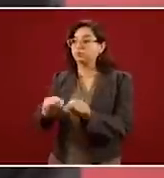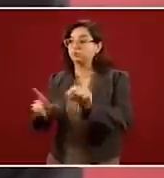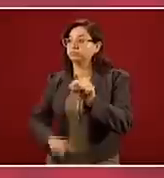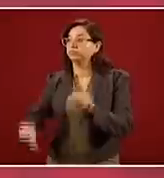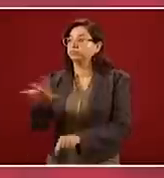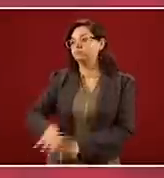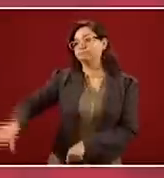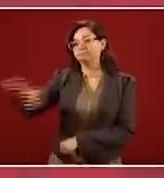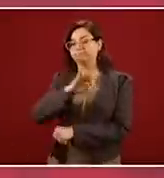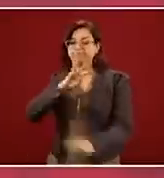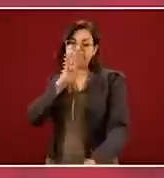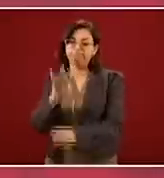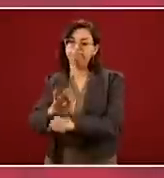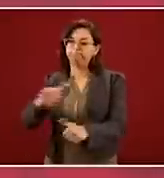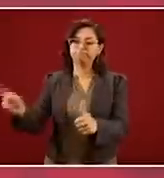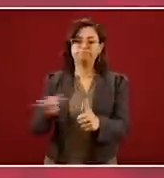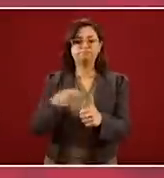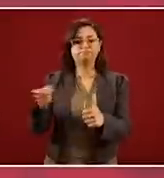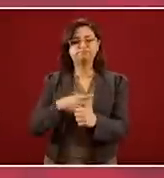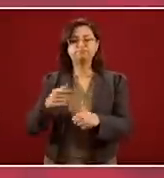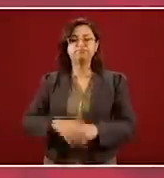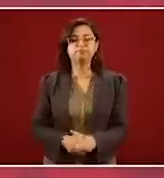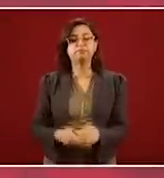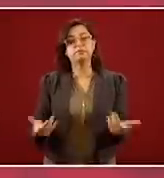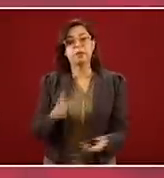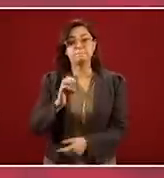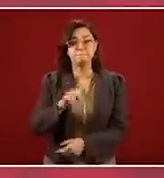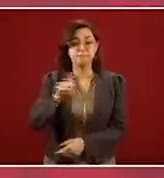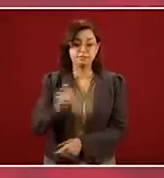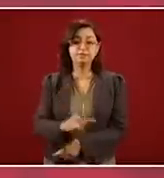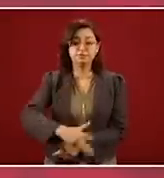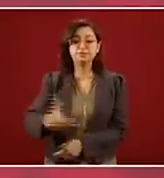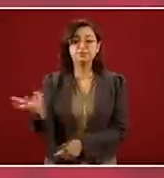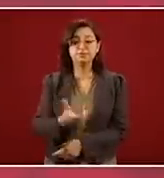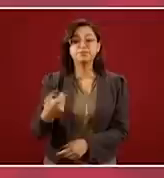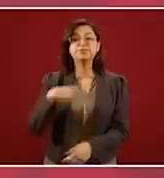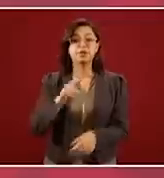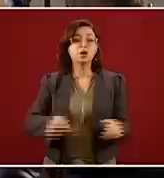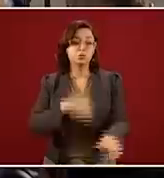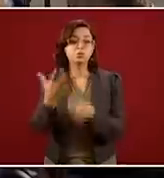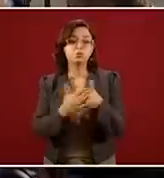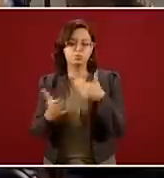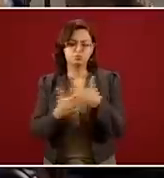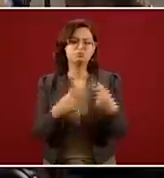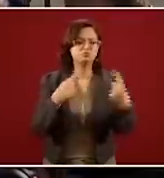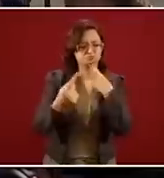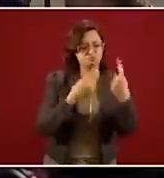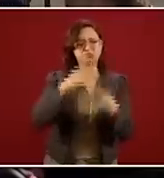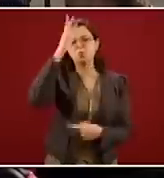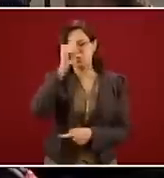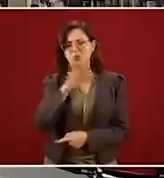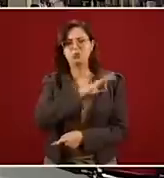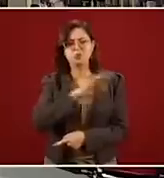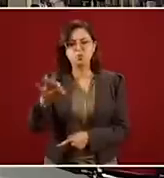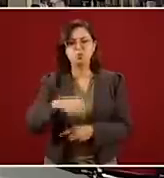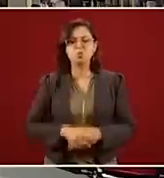público. Y eso es lo que está haciendo Pemex, pero pronto se va a llegar a un acuerdo. Y